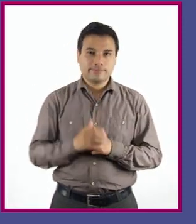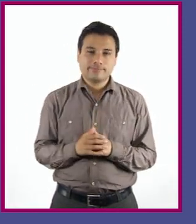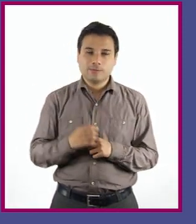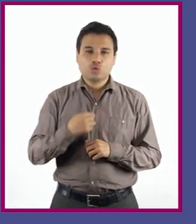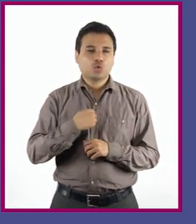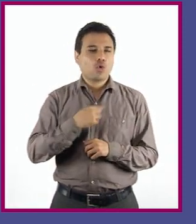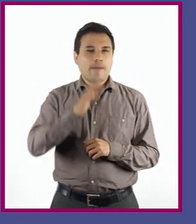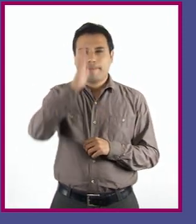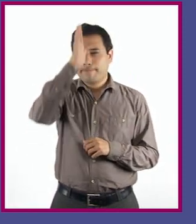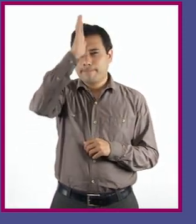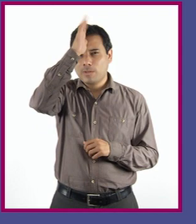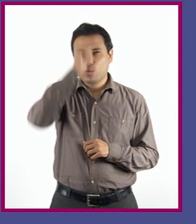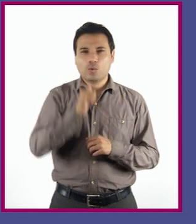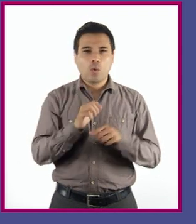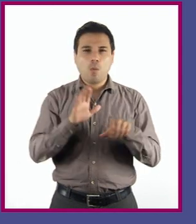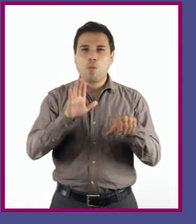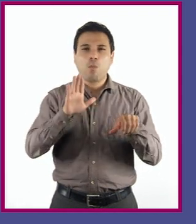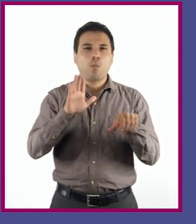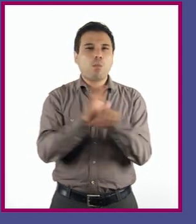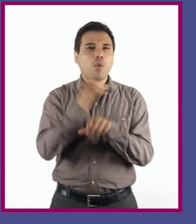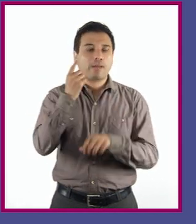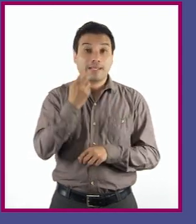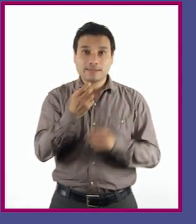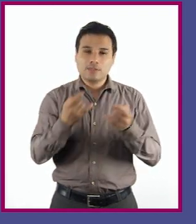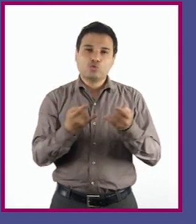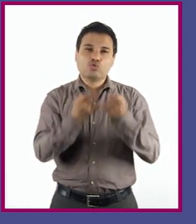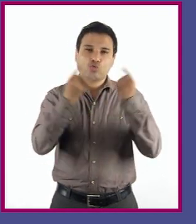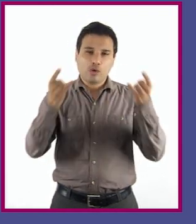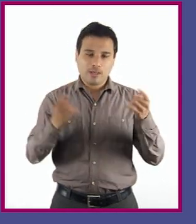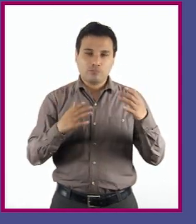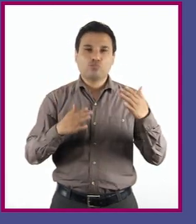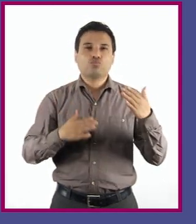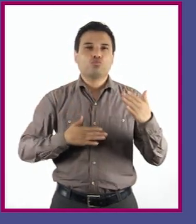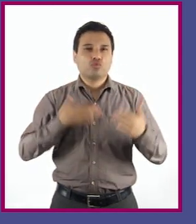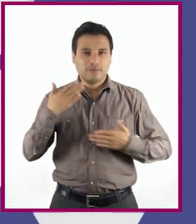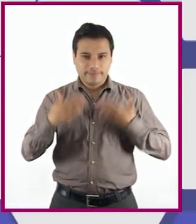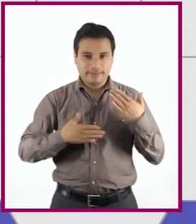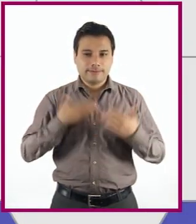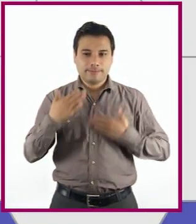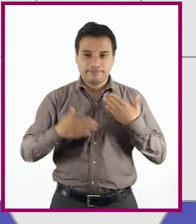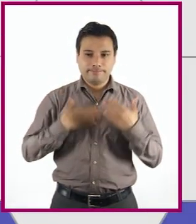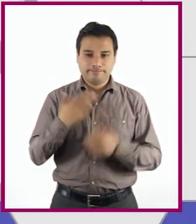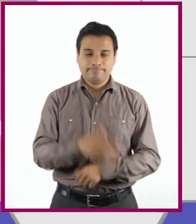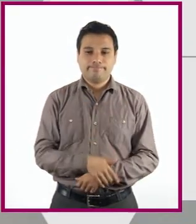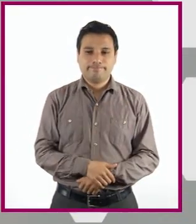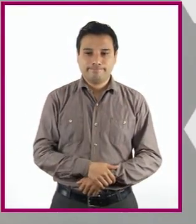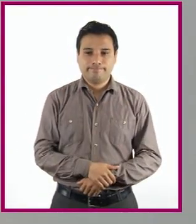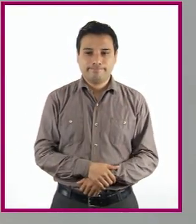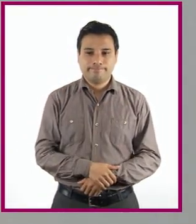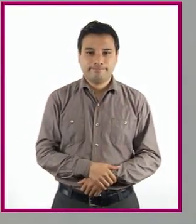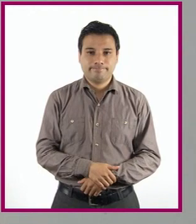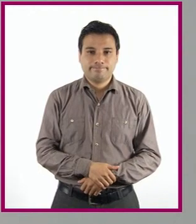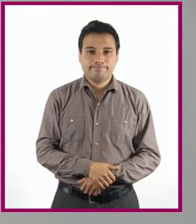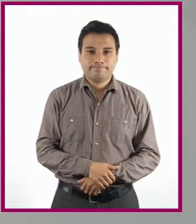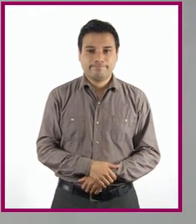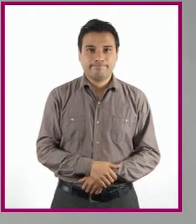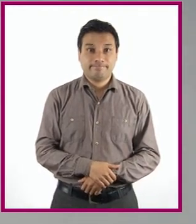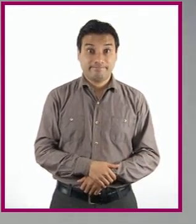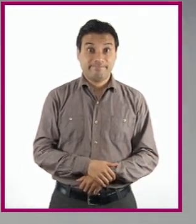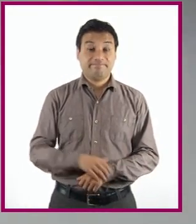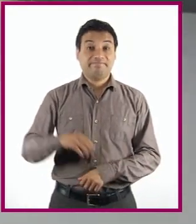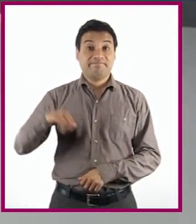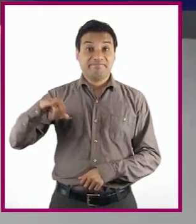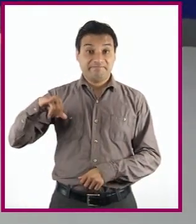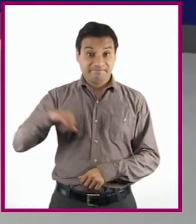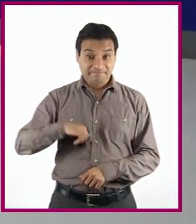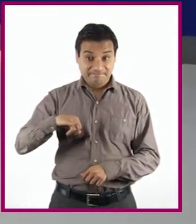recuerdo porque fue una experiencia muy divertida y gratificante para mí. Qué interesante